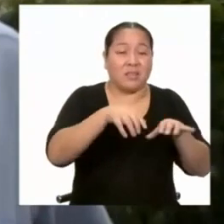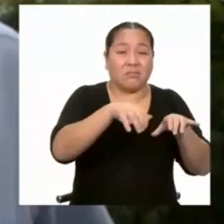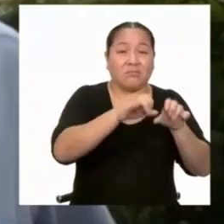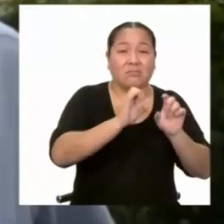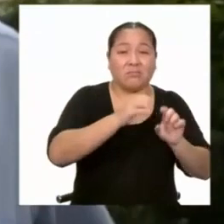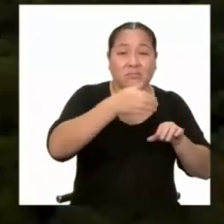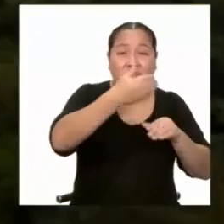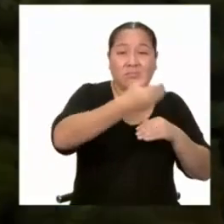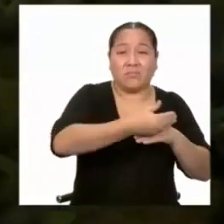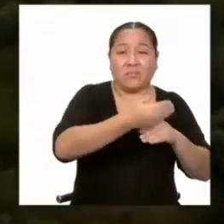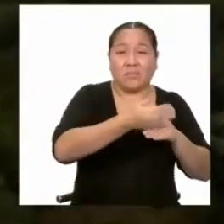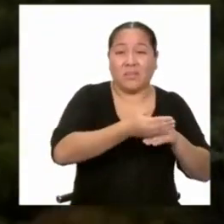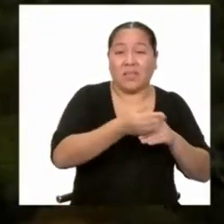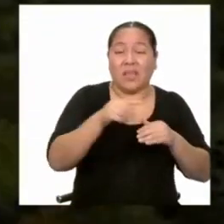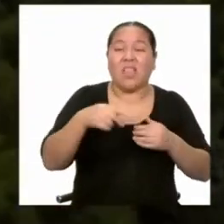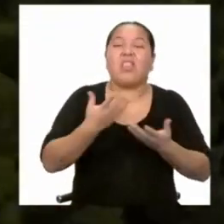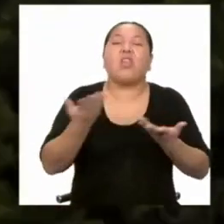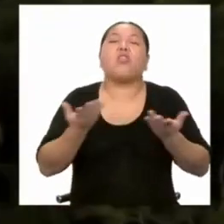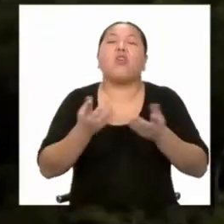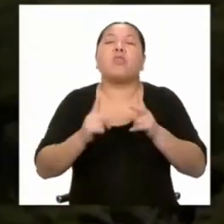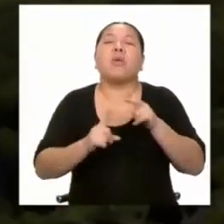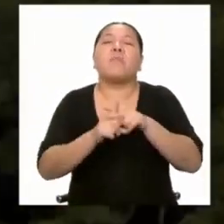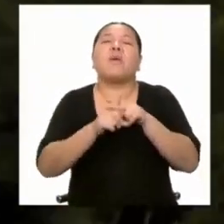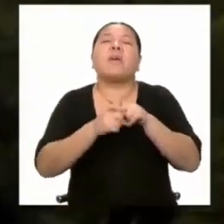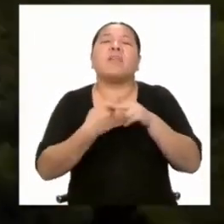humanidad.